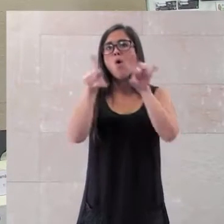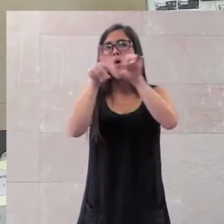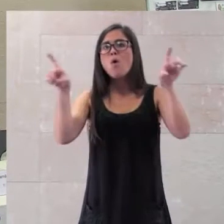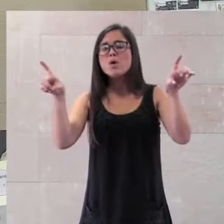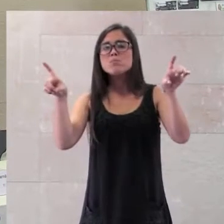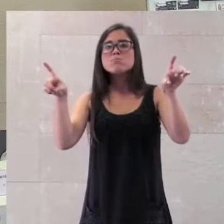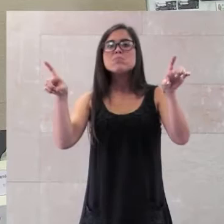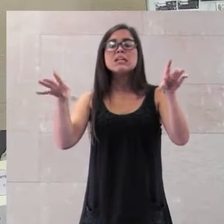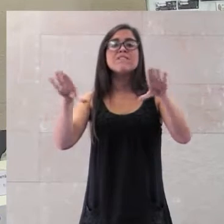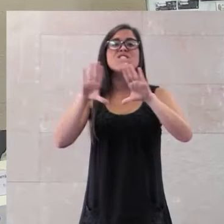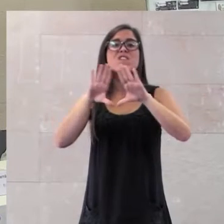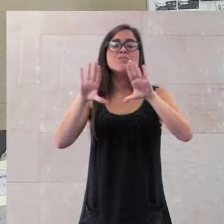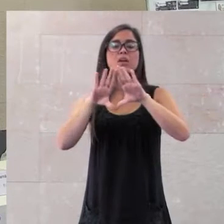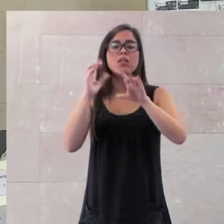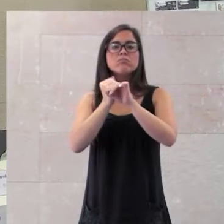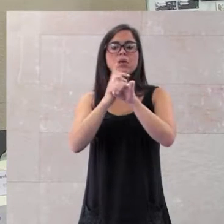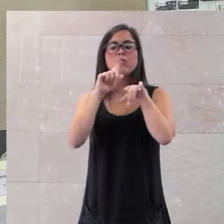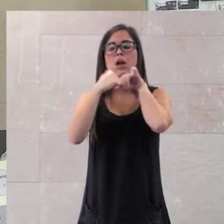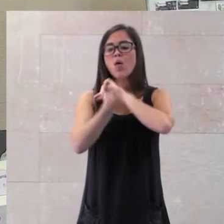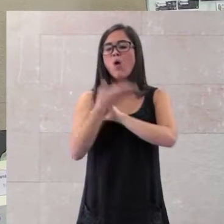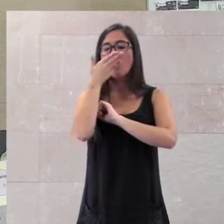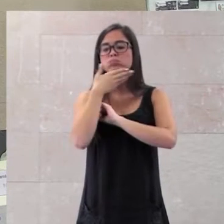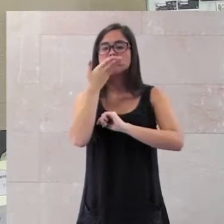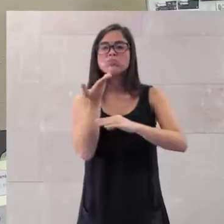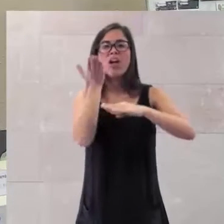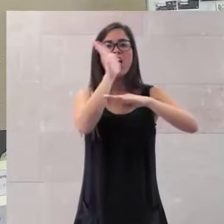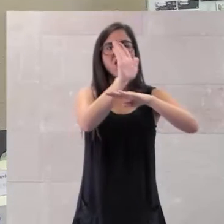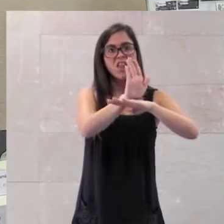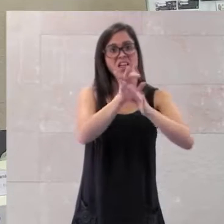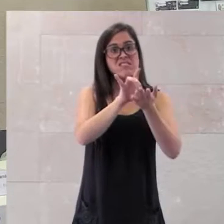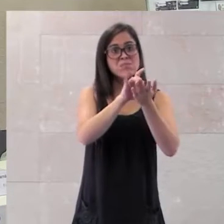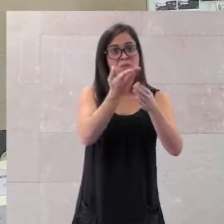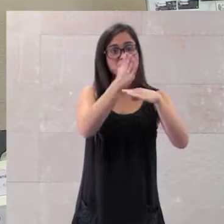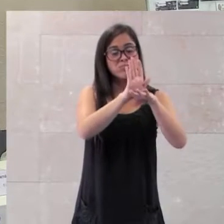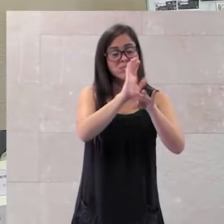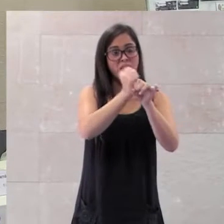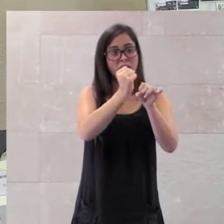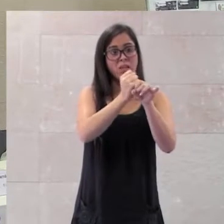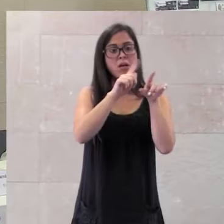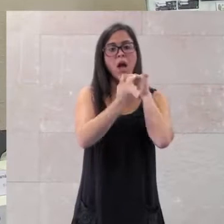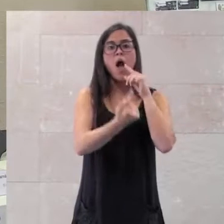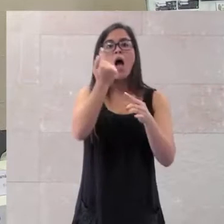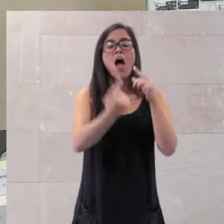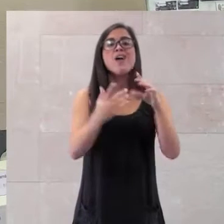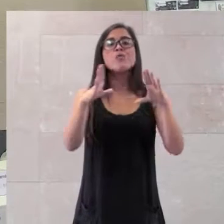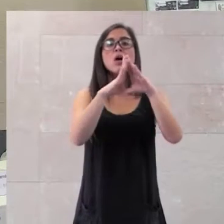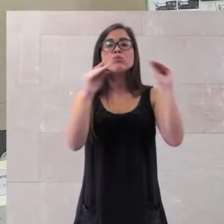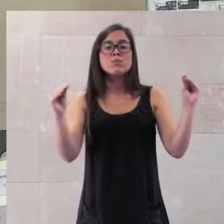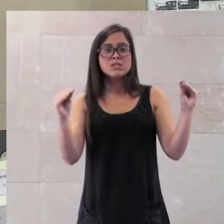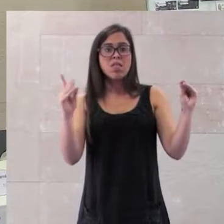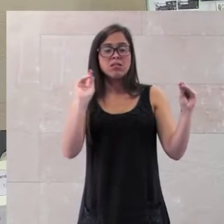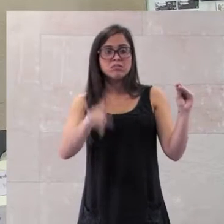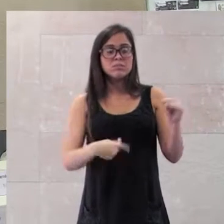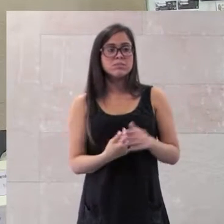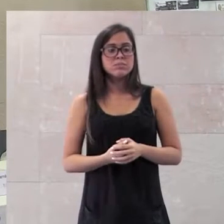empresas feministas que dan servicios a las escuelas. Algunas de ellas también son académicas universitarias.